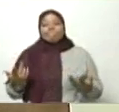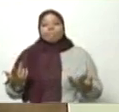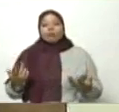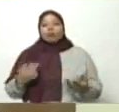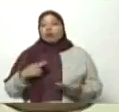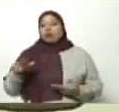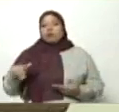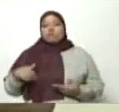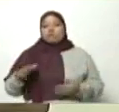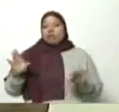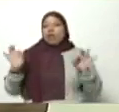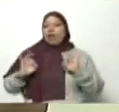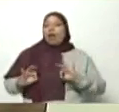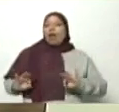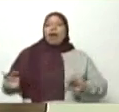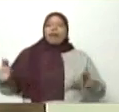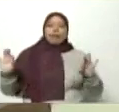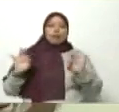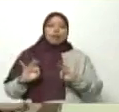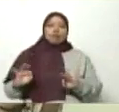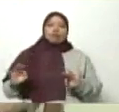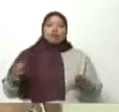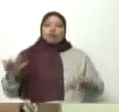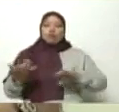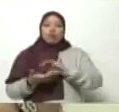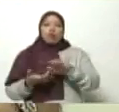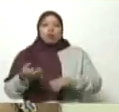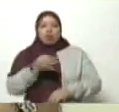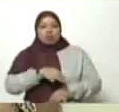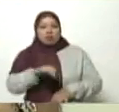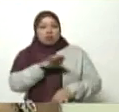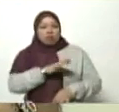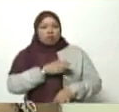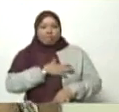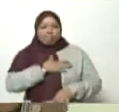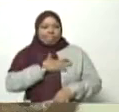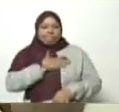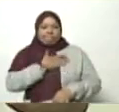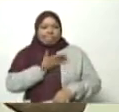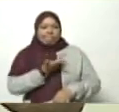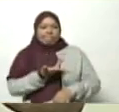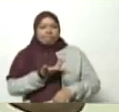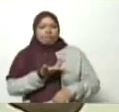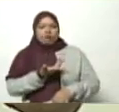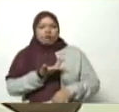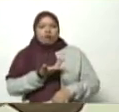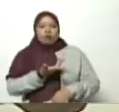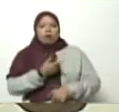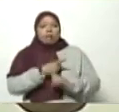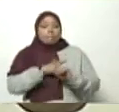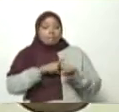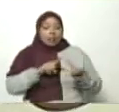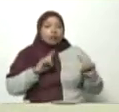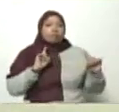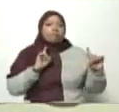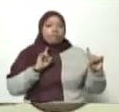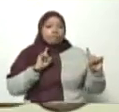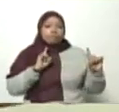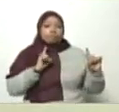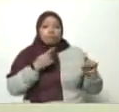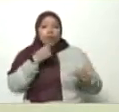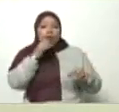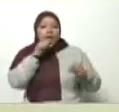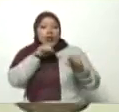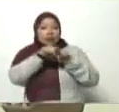Nosotros no podemos hacer nada, en verdad, contra este señor. Pero dadas las cosas que él ha dicho